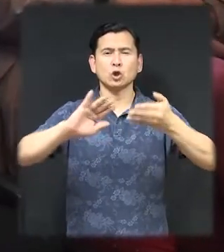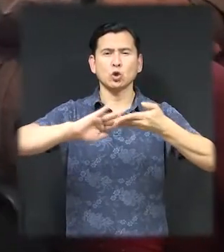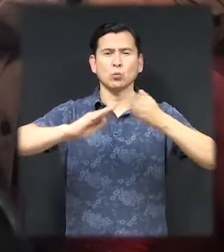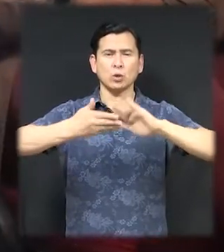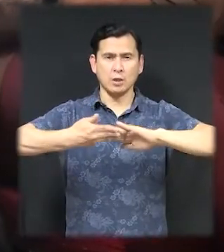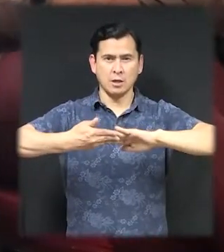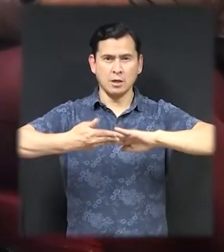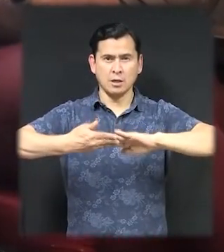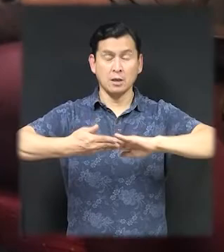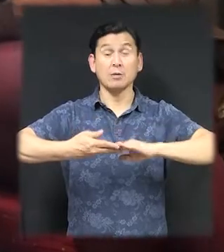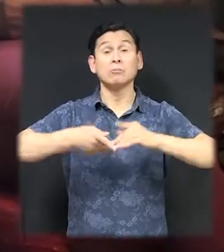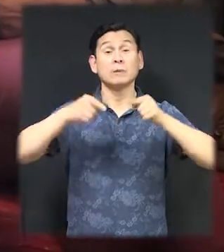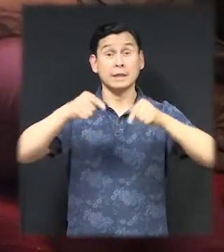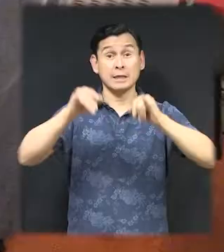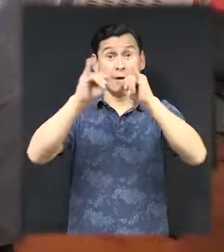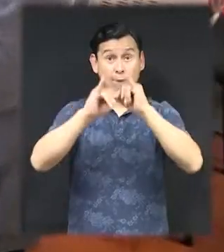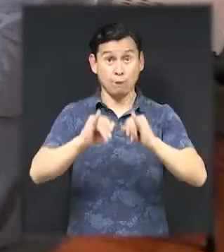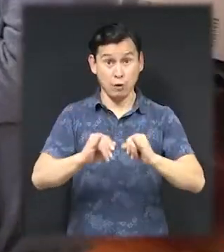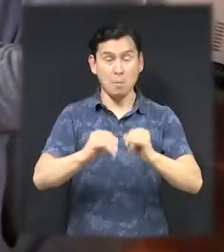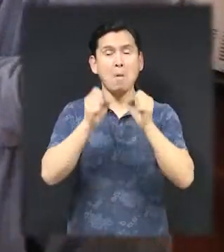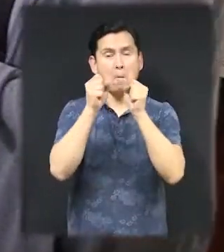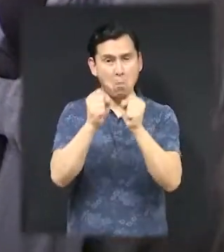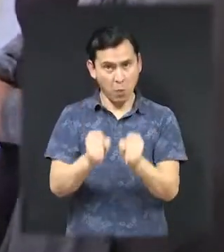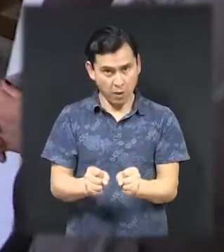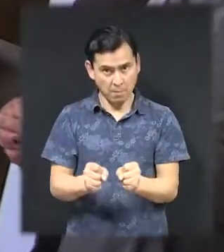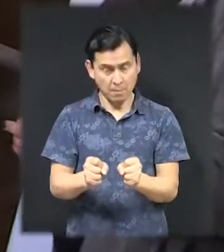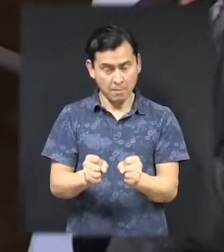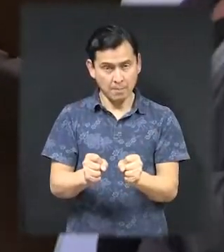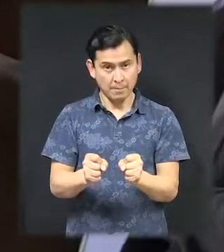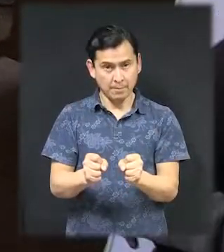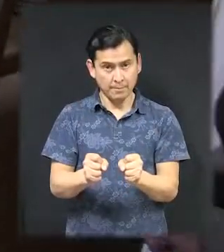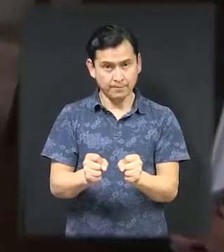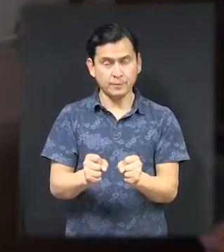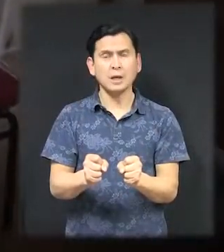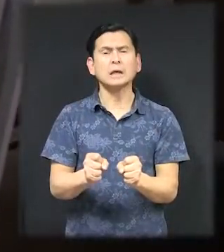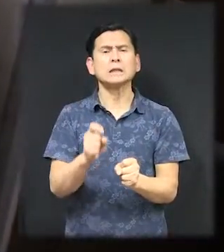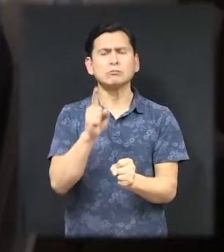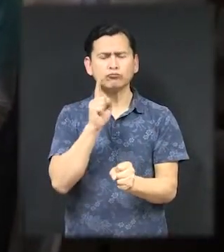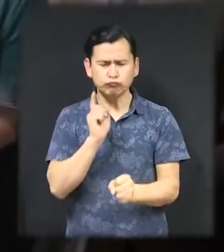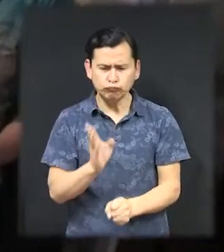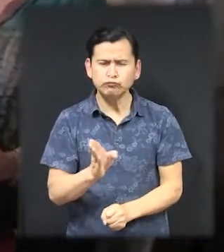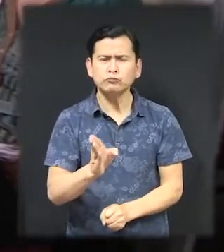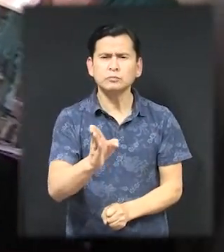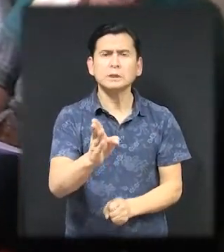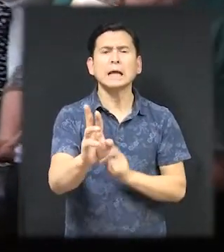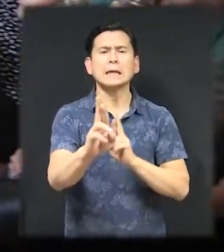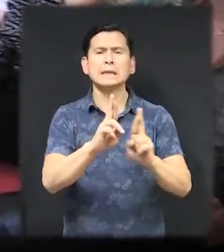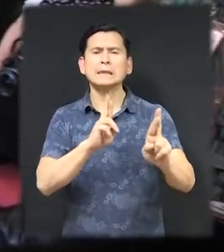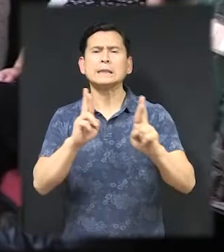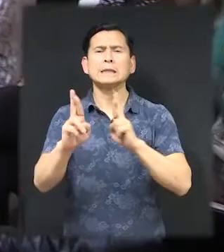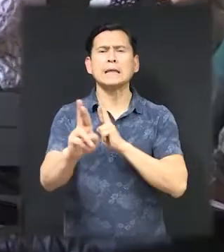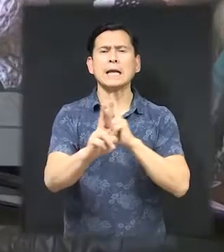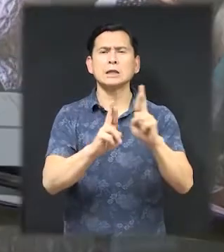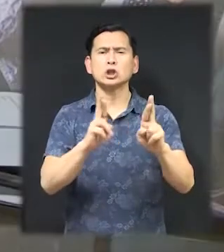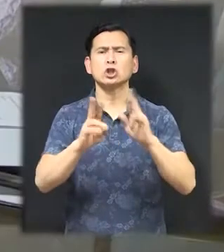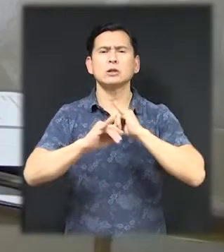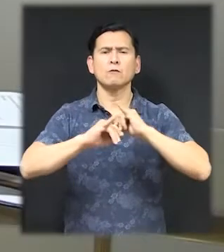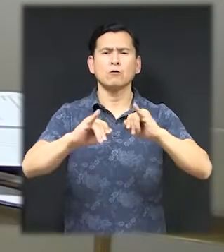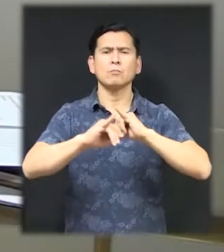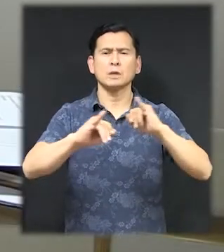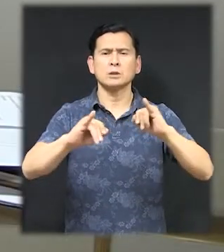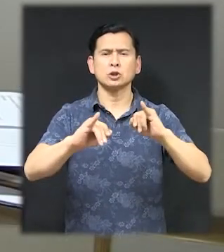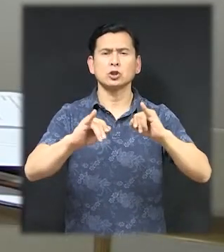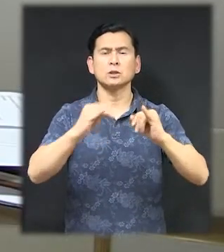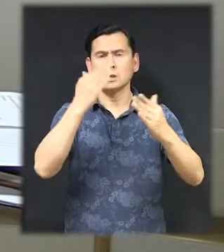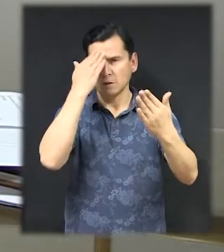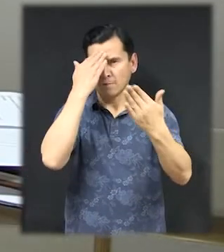en la cual pudimos atender algunos requerimientos y prepararnos para lo que fue un trabajo bien distinto durante el